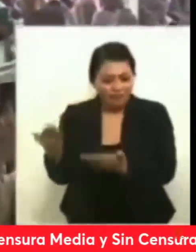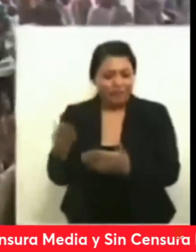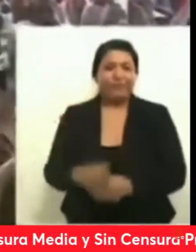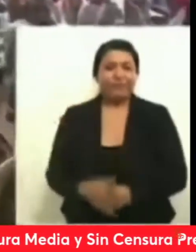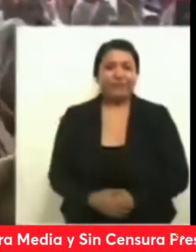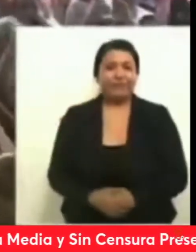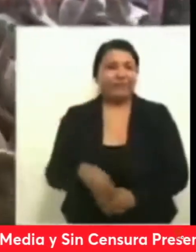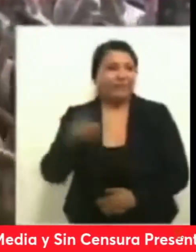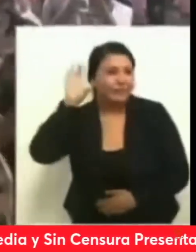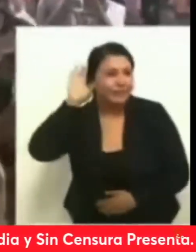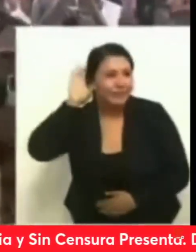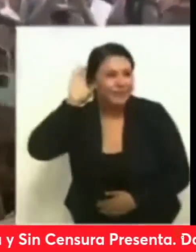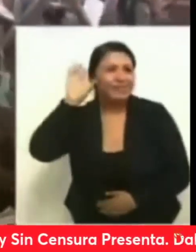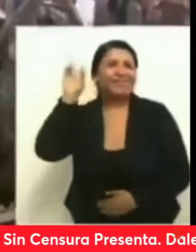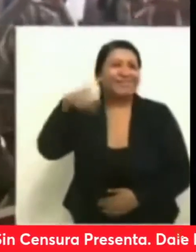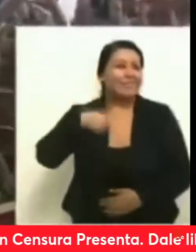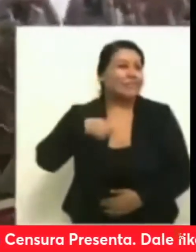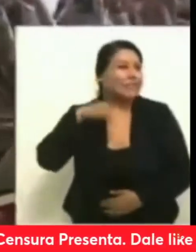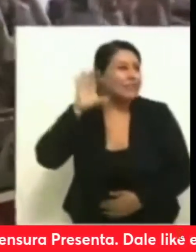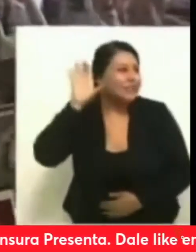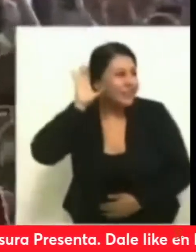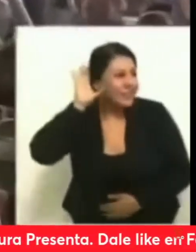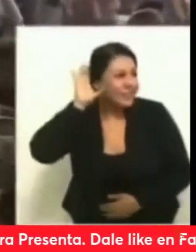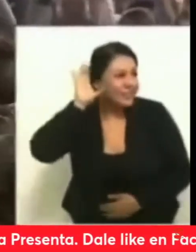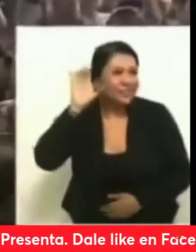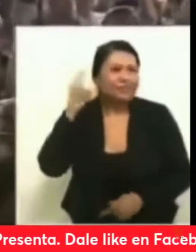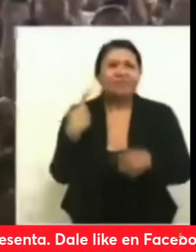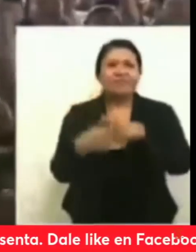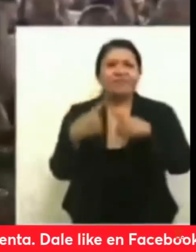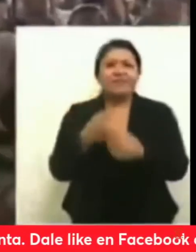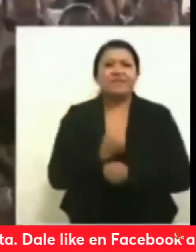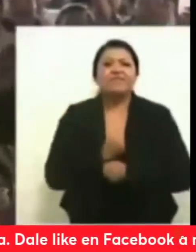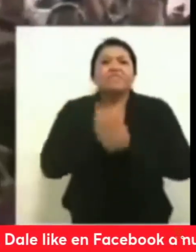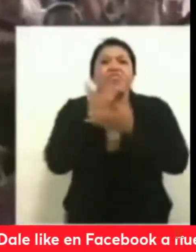Que escuchamos ese grito que vino del pueblo.